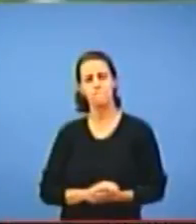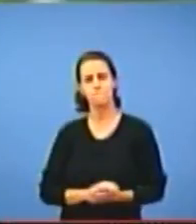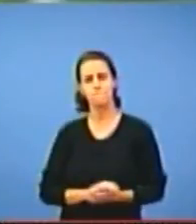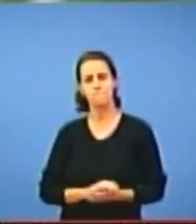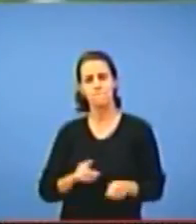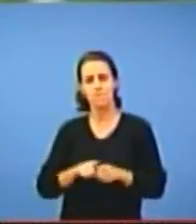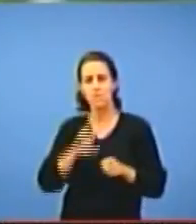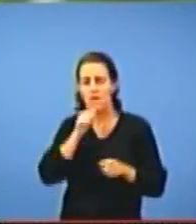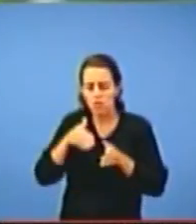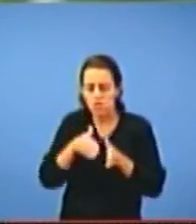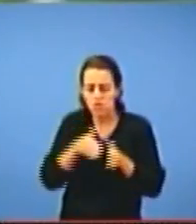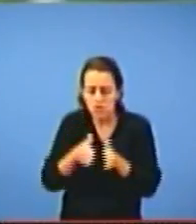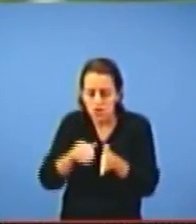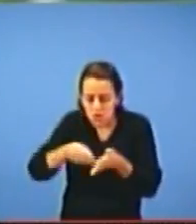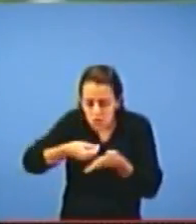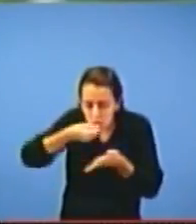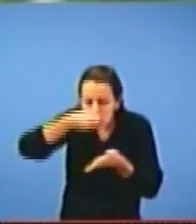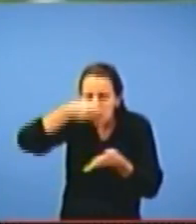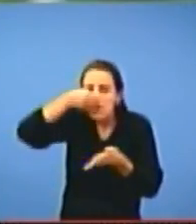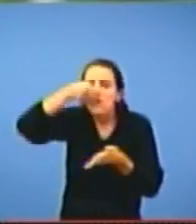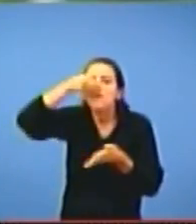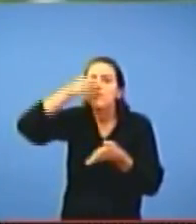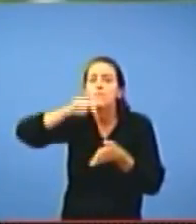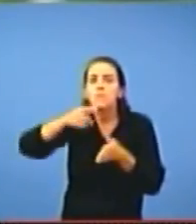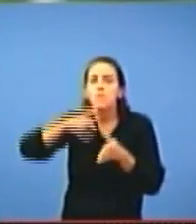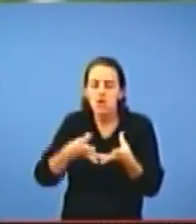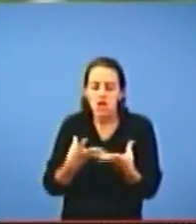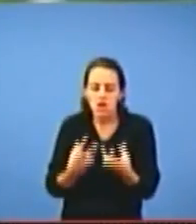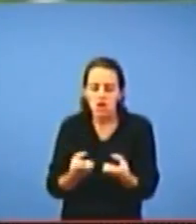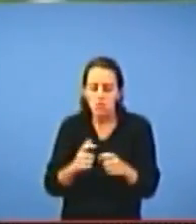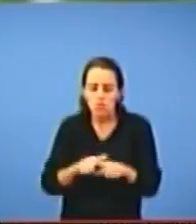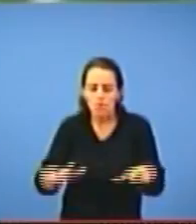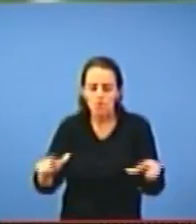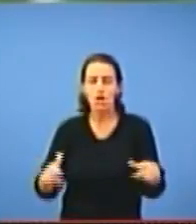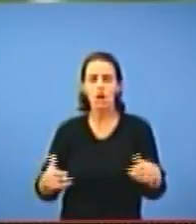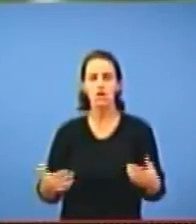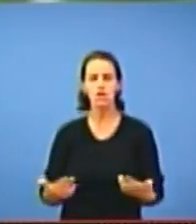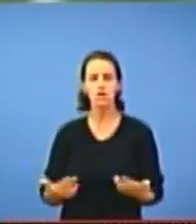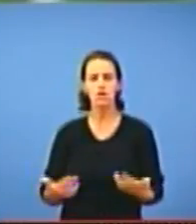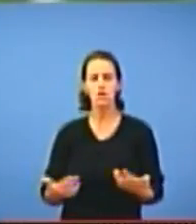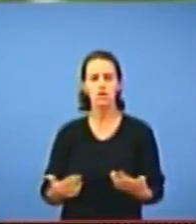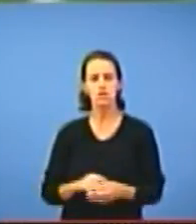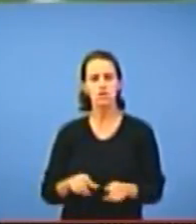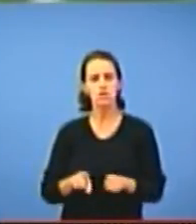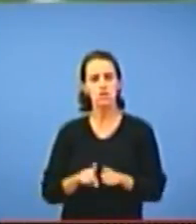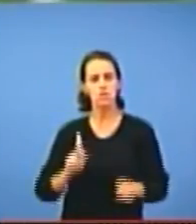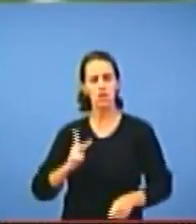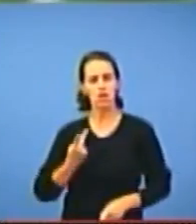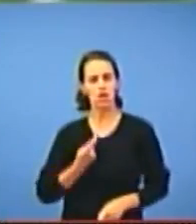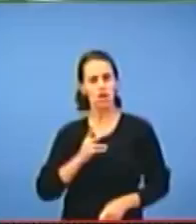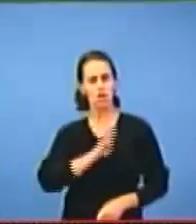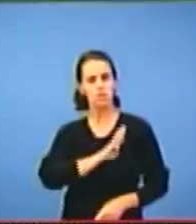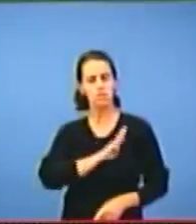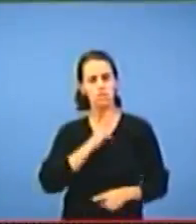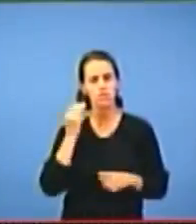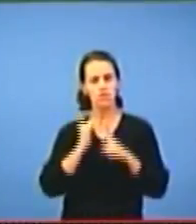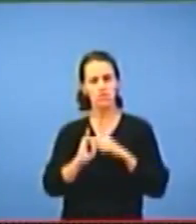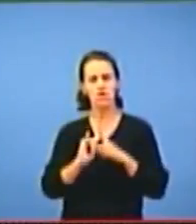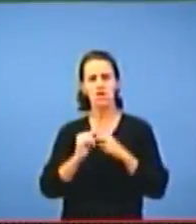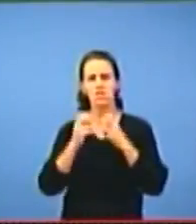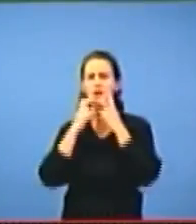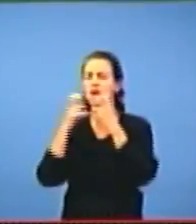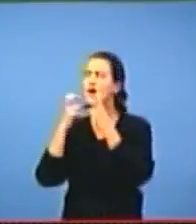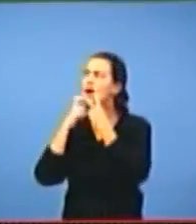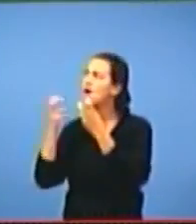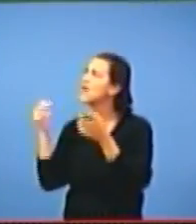agua del riachuelo. Qué cosa difícil. Habacuc, mis hermanos, reclamando. Habacuc en el libro de Habacuc: